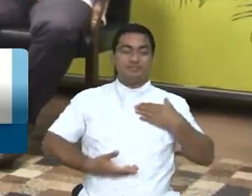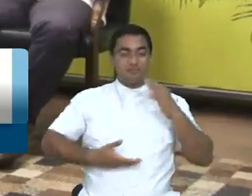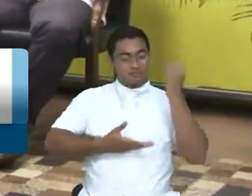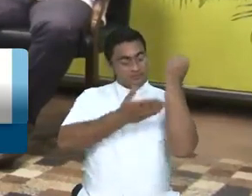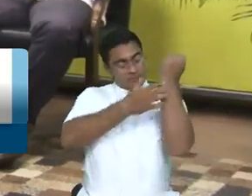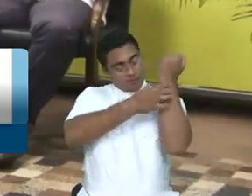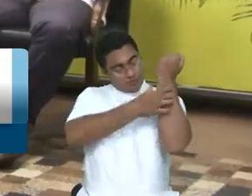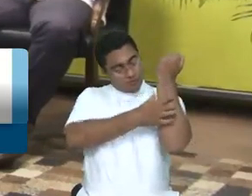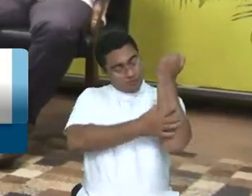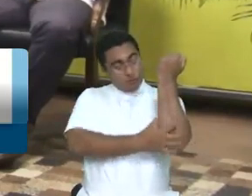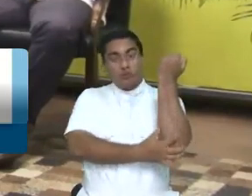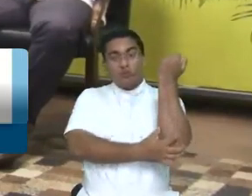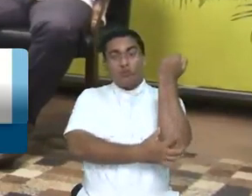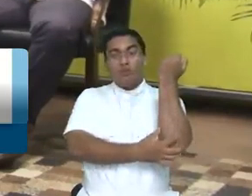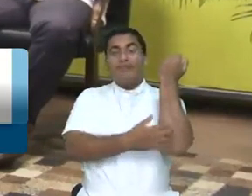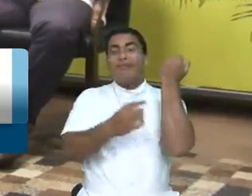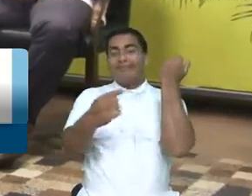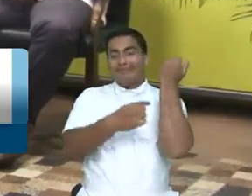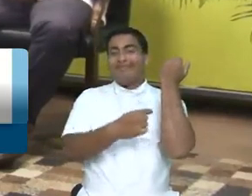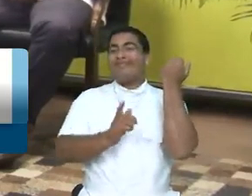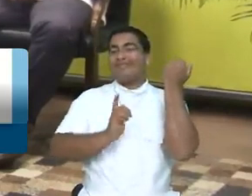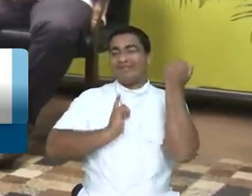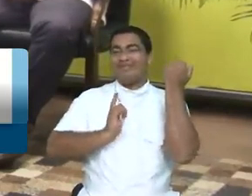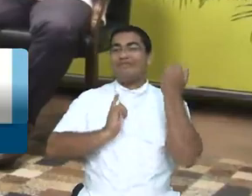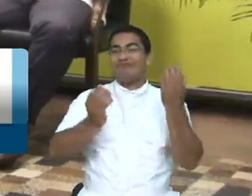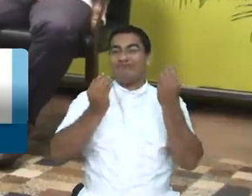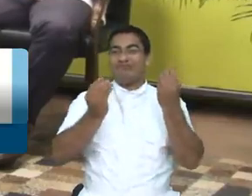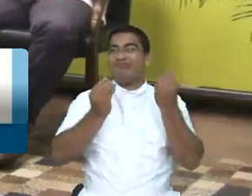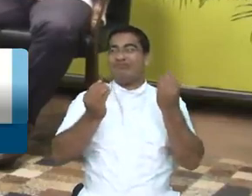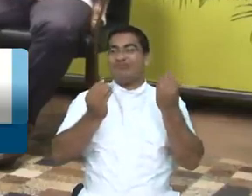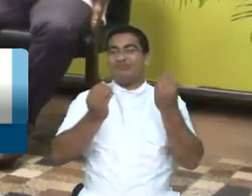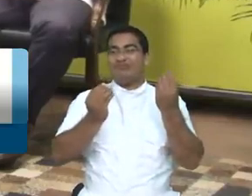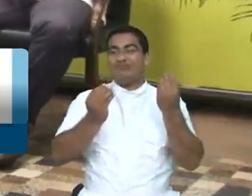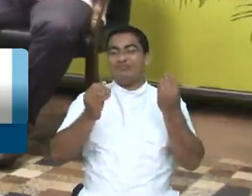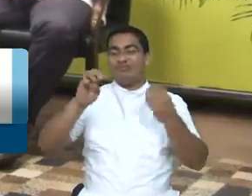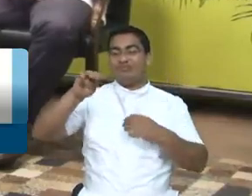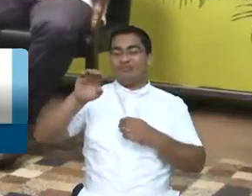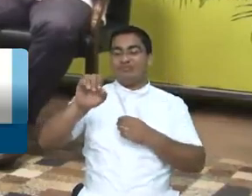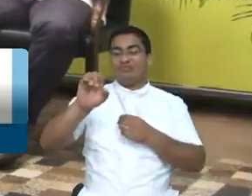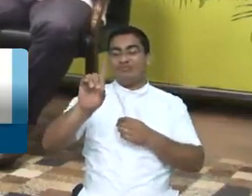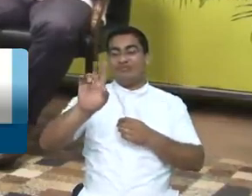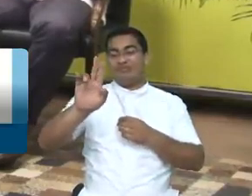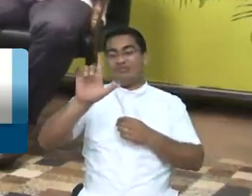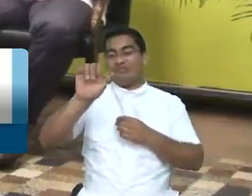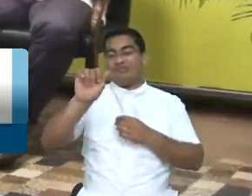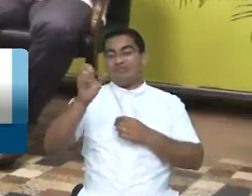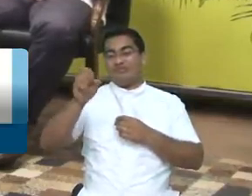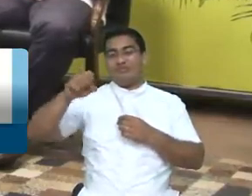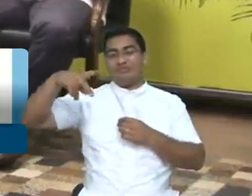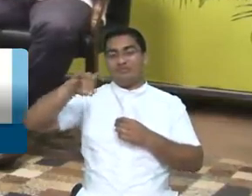En ella está contenida prácticamente toda lo que queda de la médula espinal.